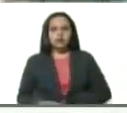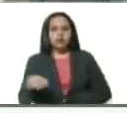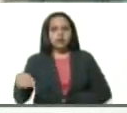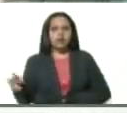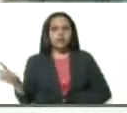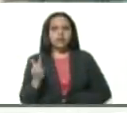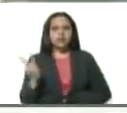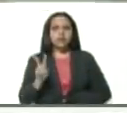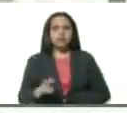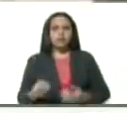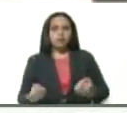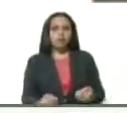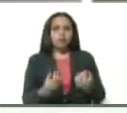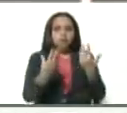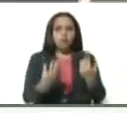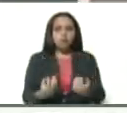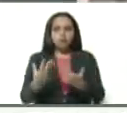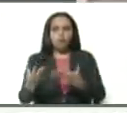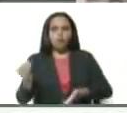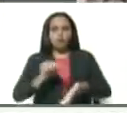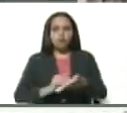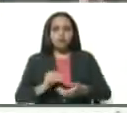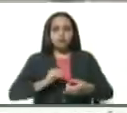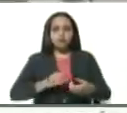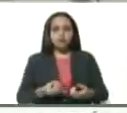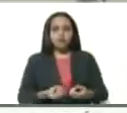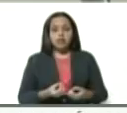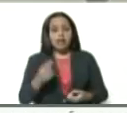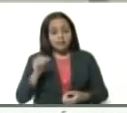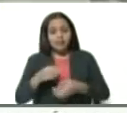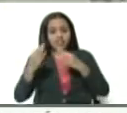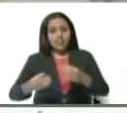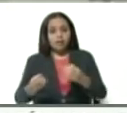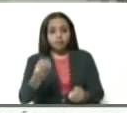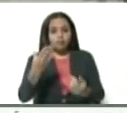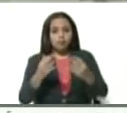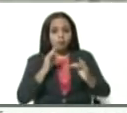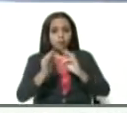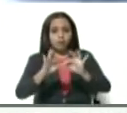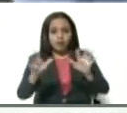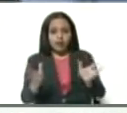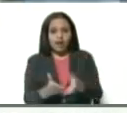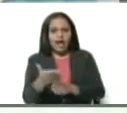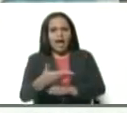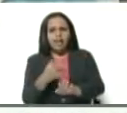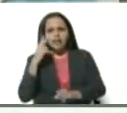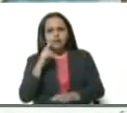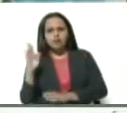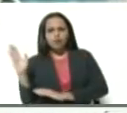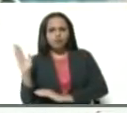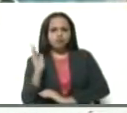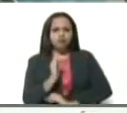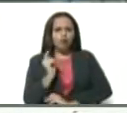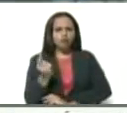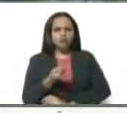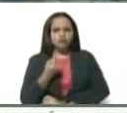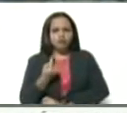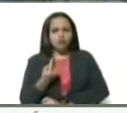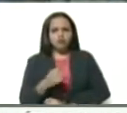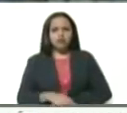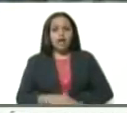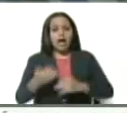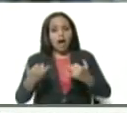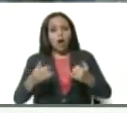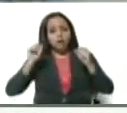Venezuela, el brote de la pandemia, este es el brote verdadero. Antes lo que habíamos visto era la llegada de la pandemia, ahora